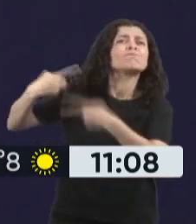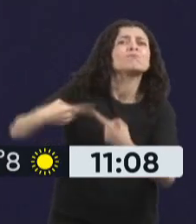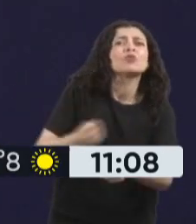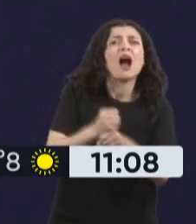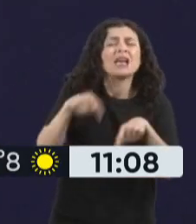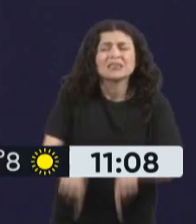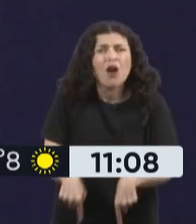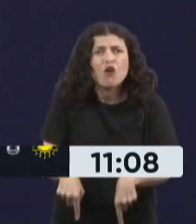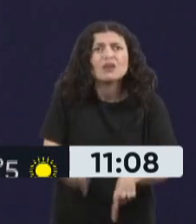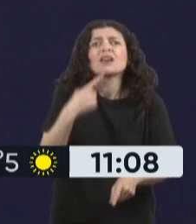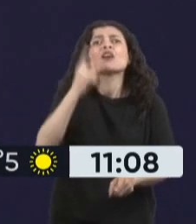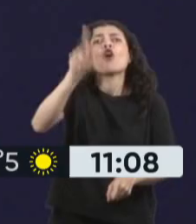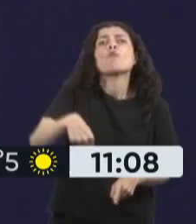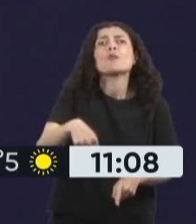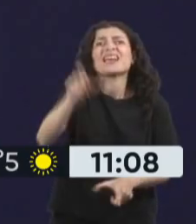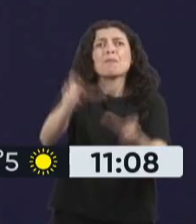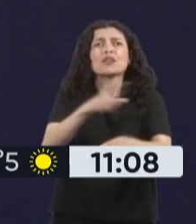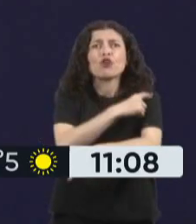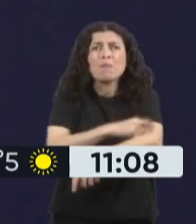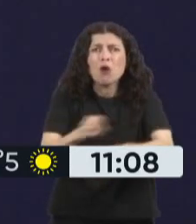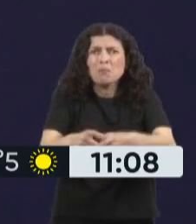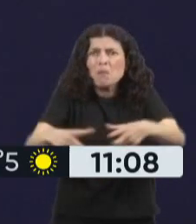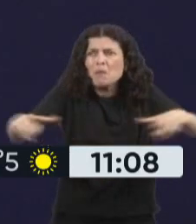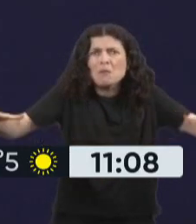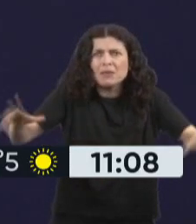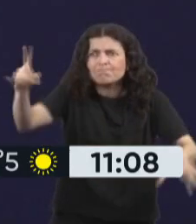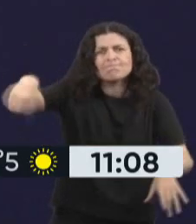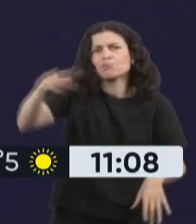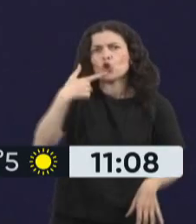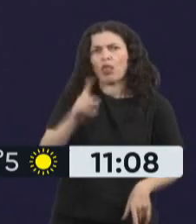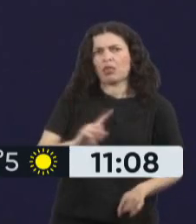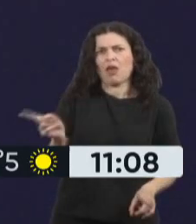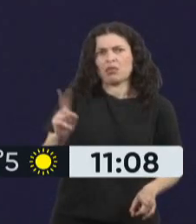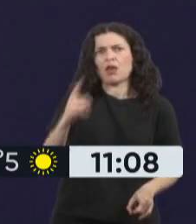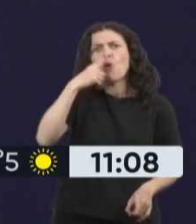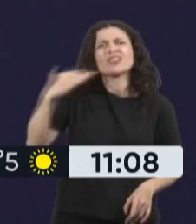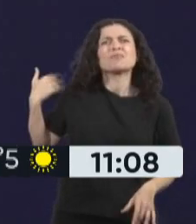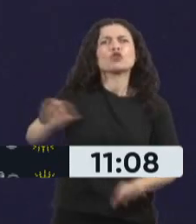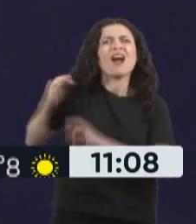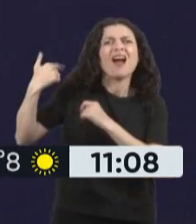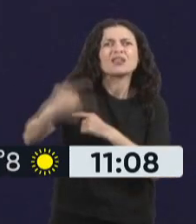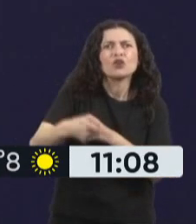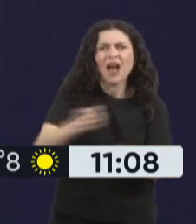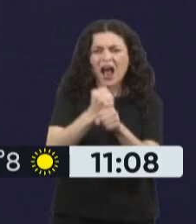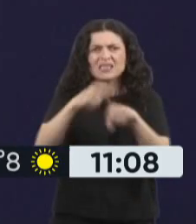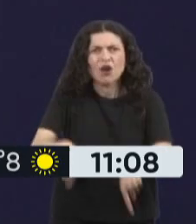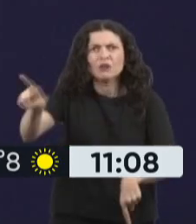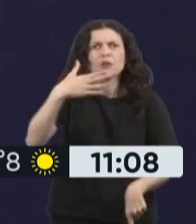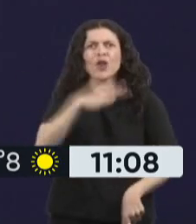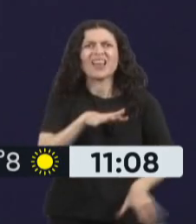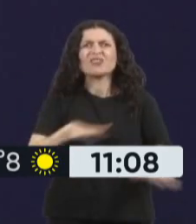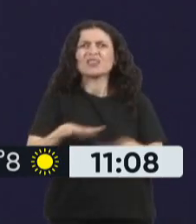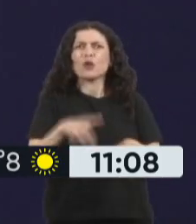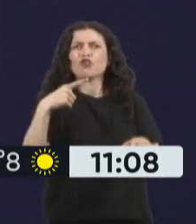empobrecimiento en la Argentina, no entienden lo que nos ha pasado en las últimas décadas y no entienden la verdadera razón de